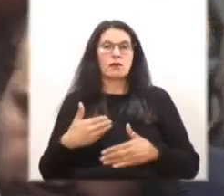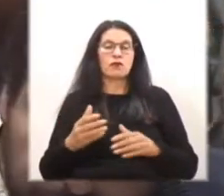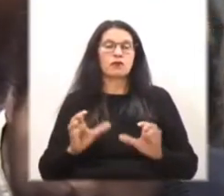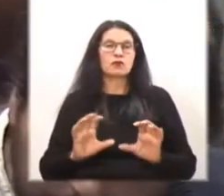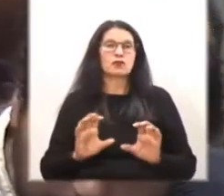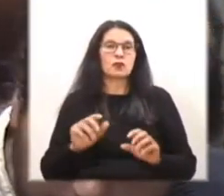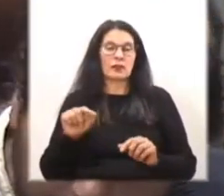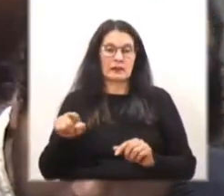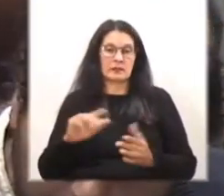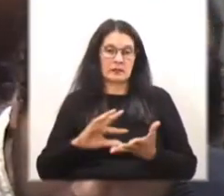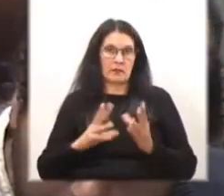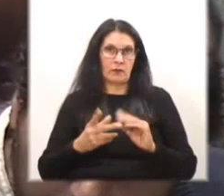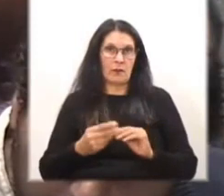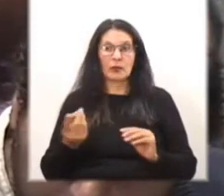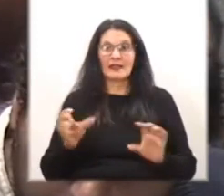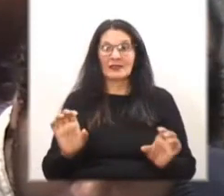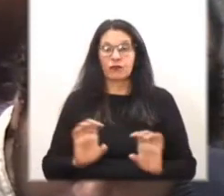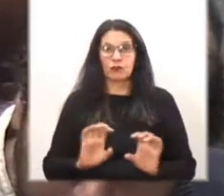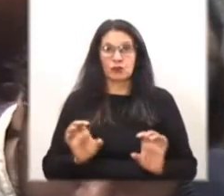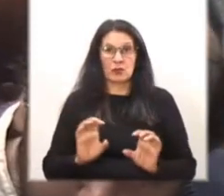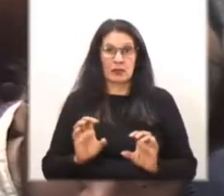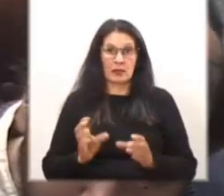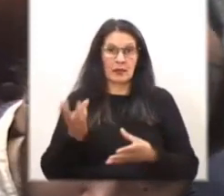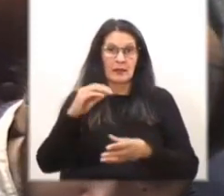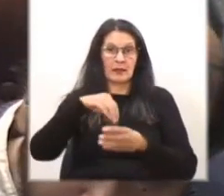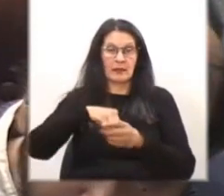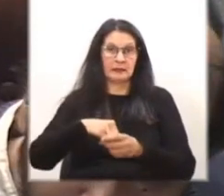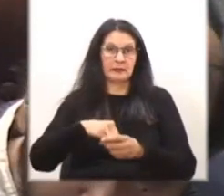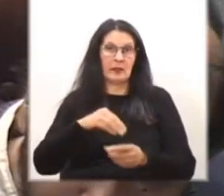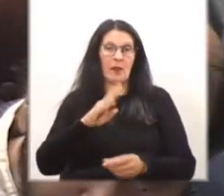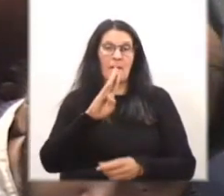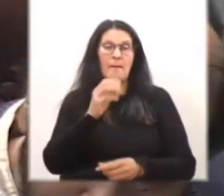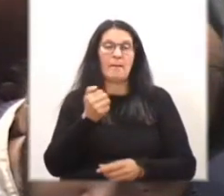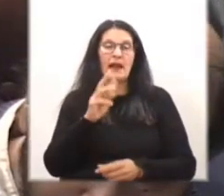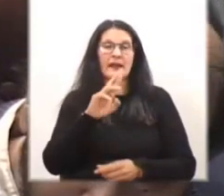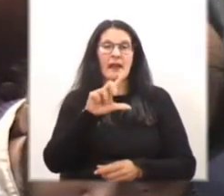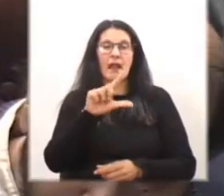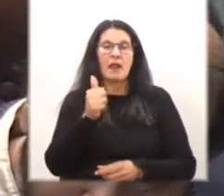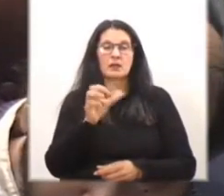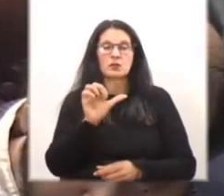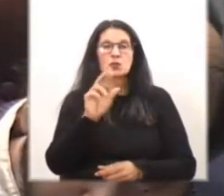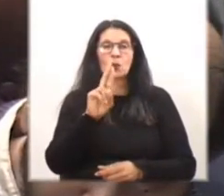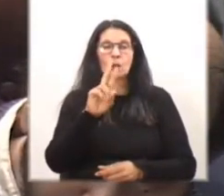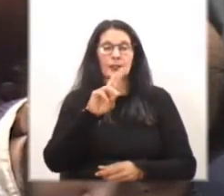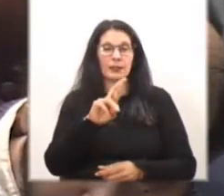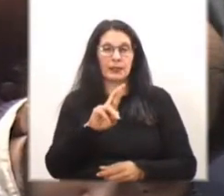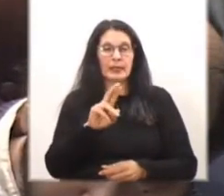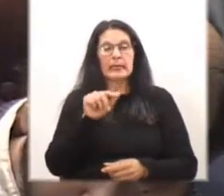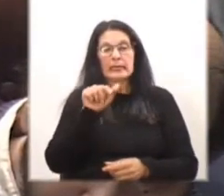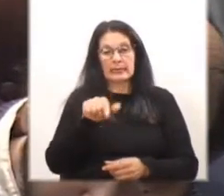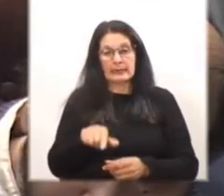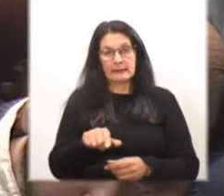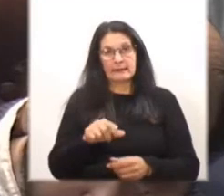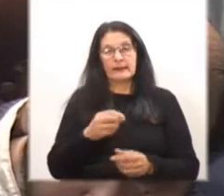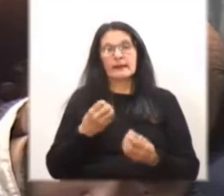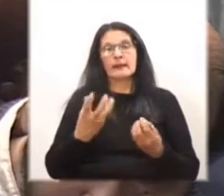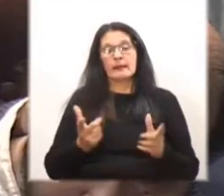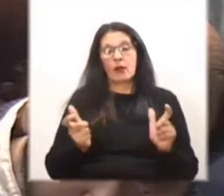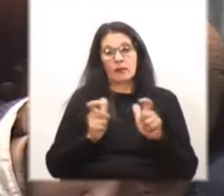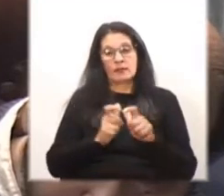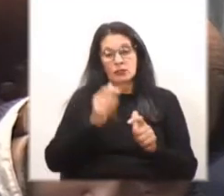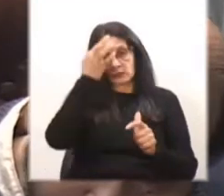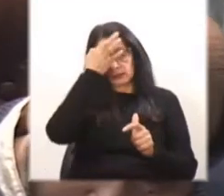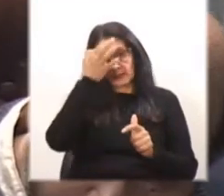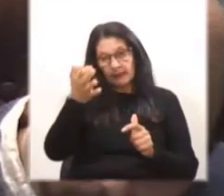tipo, por ser funcionario del Parlasur, por integrar además el Tribunal Arbitral de la Comisión Técnico Mixta de